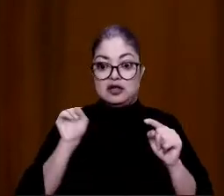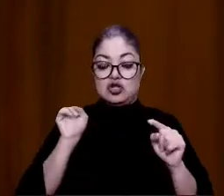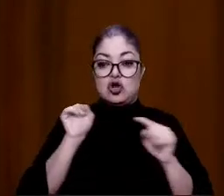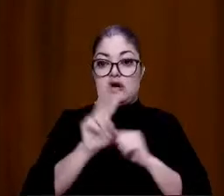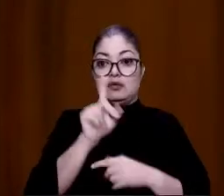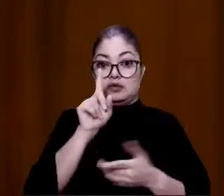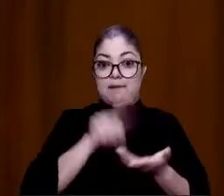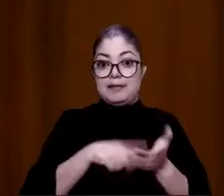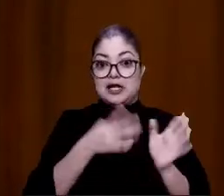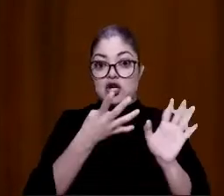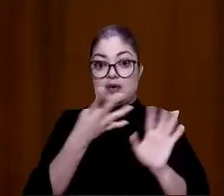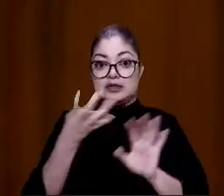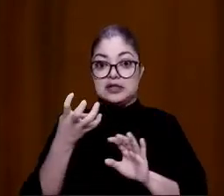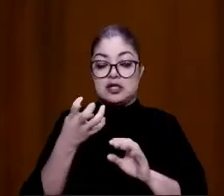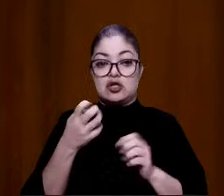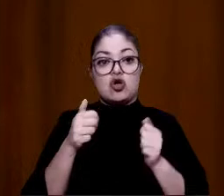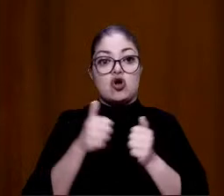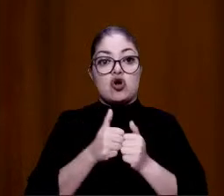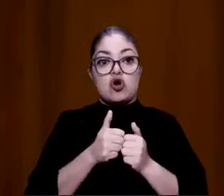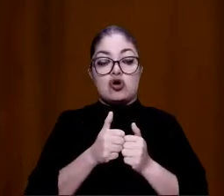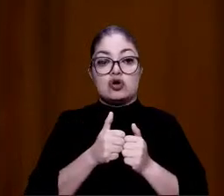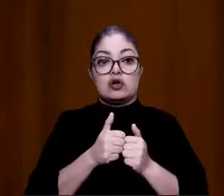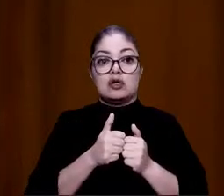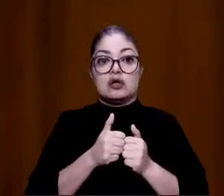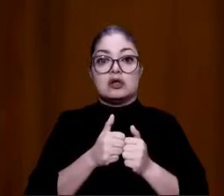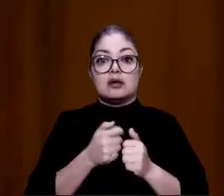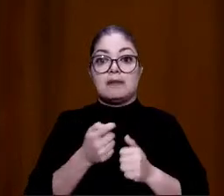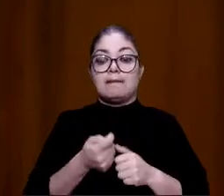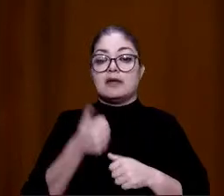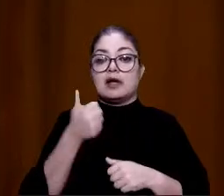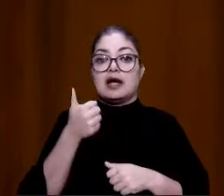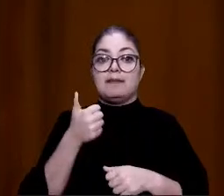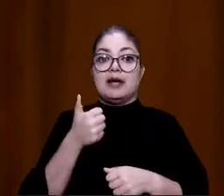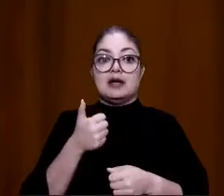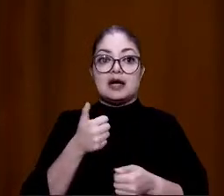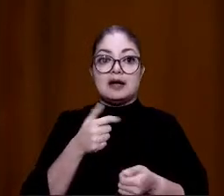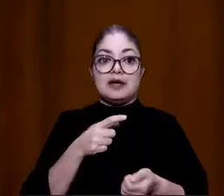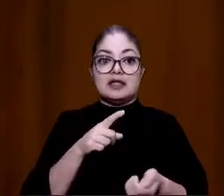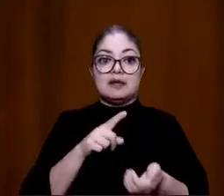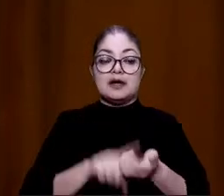1900, cuando se tiró el primer trolebús que corría de